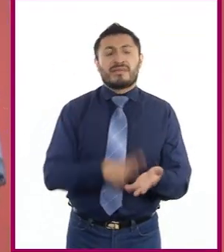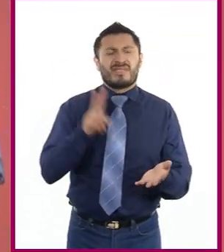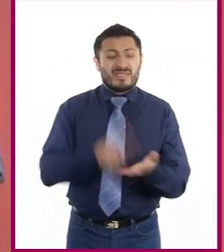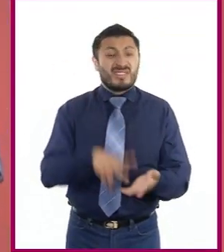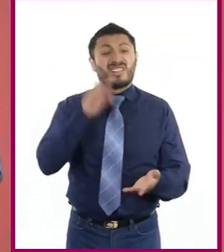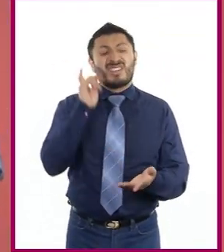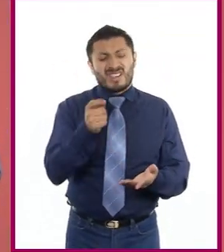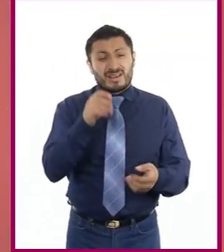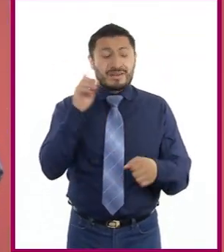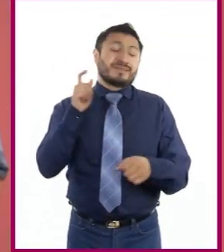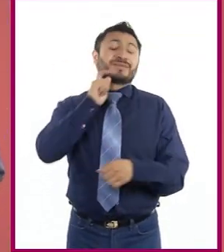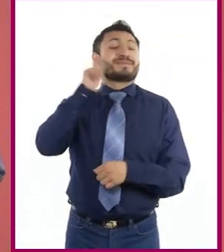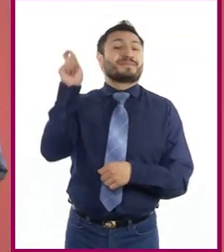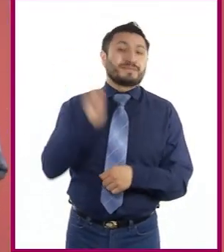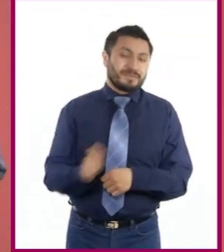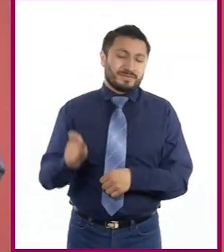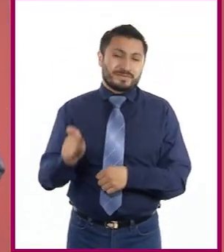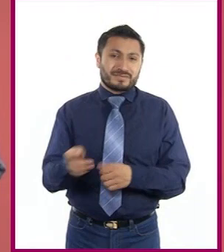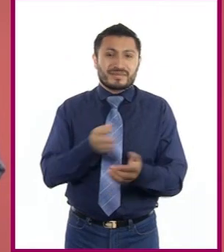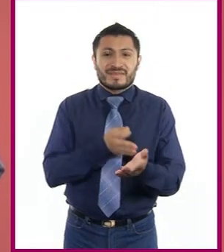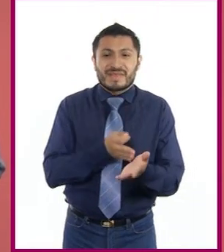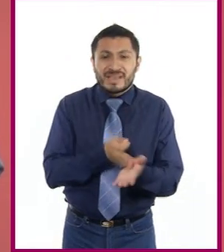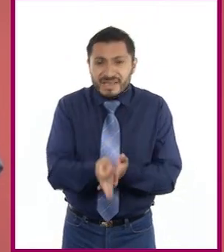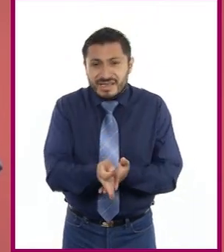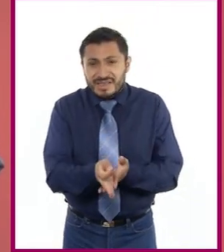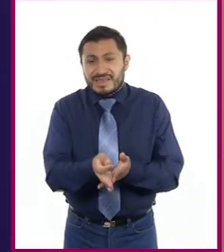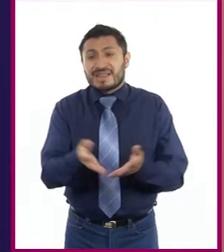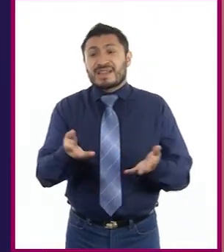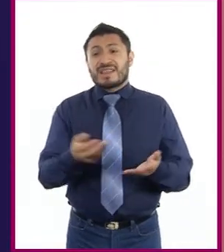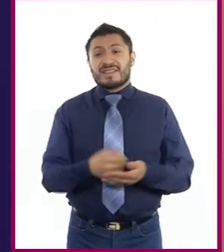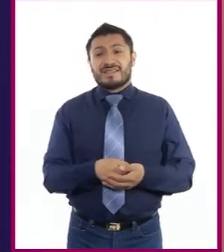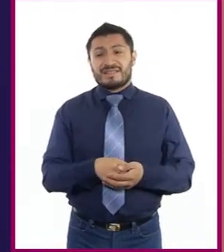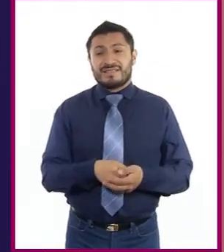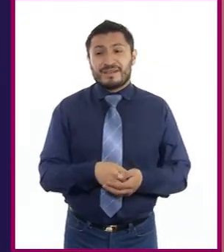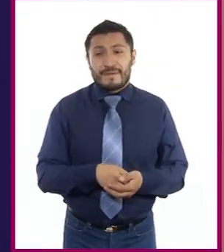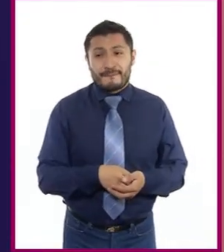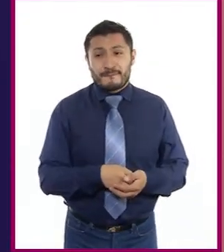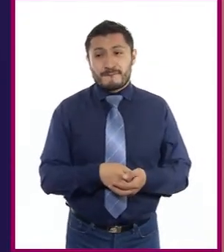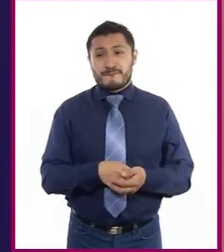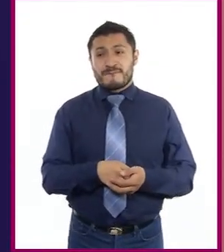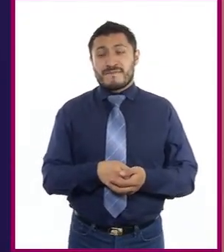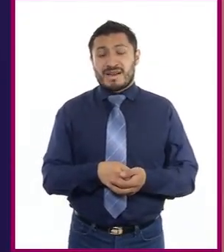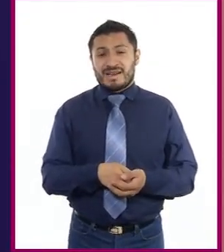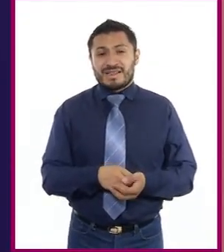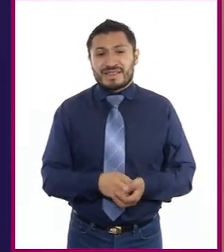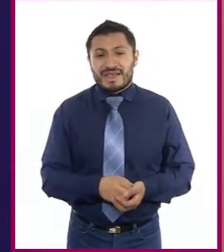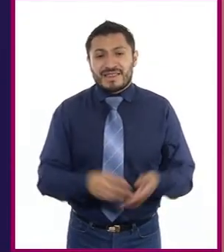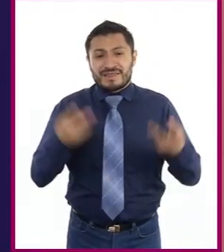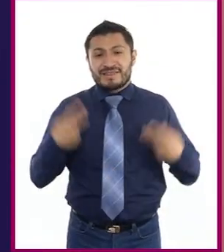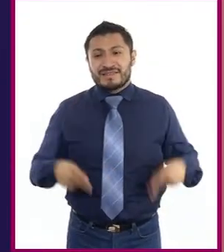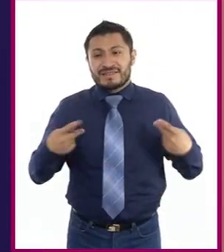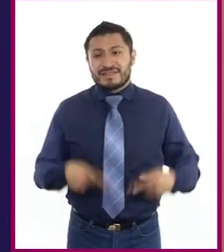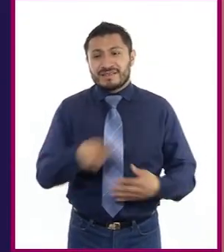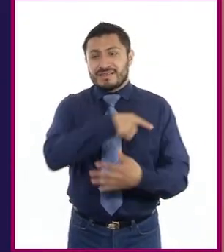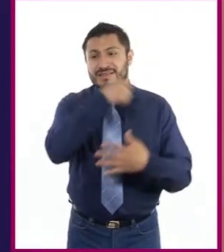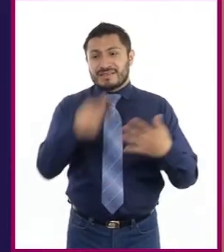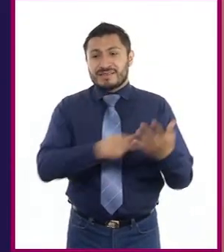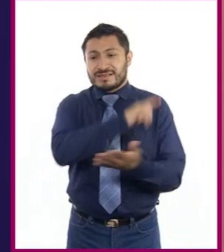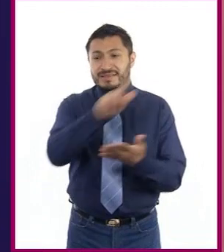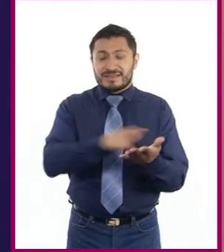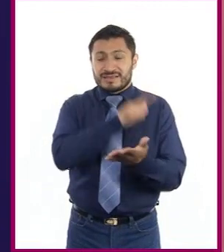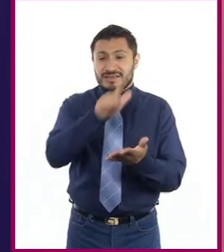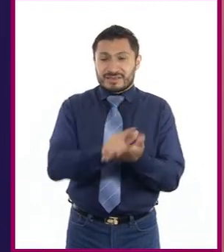son amistad, lealtad y fidelidad. Los personajes que aparecen en la escena son